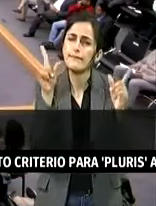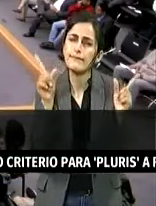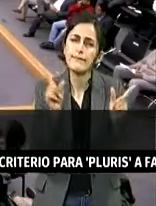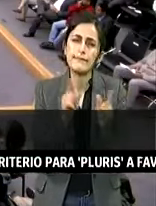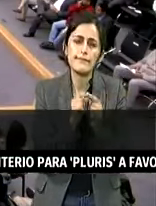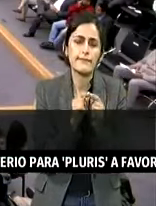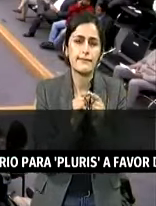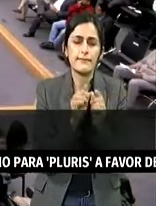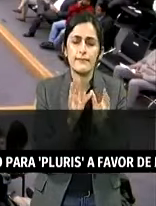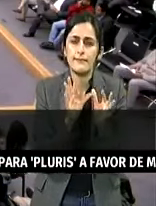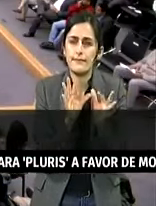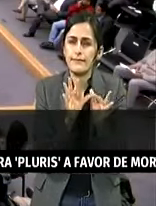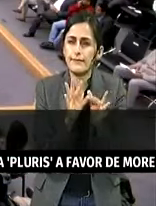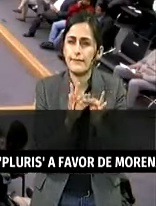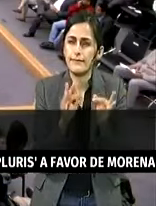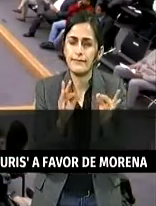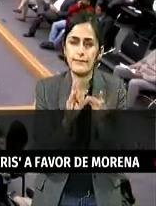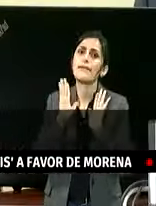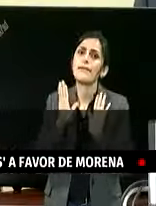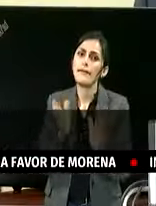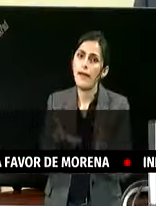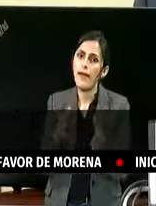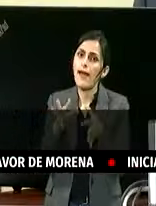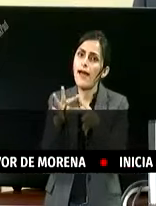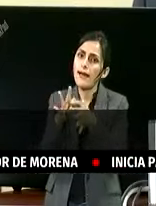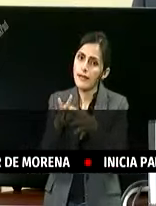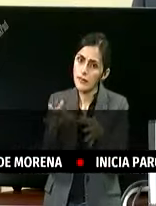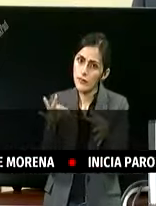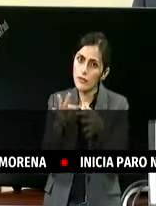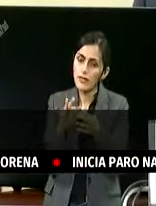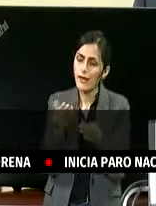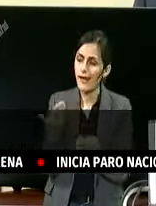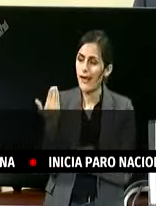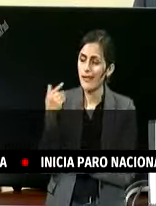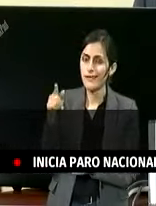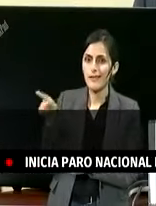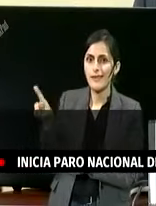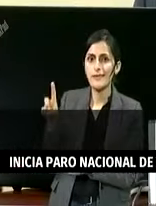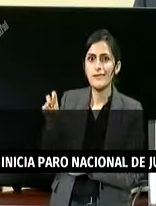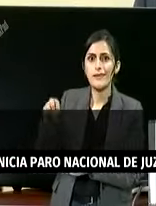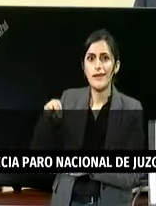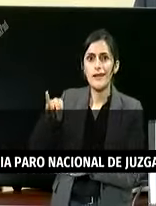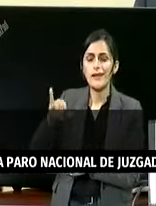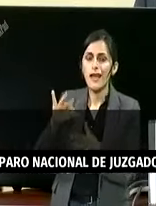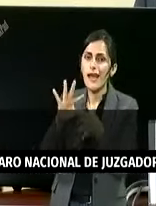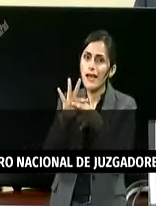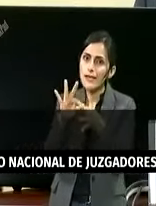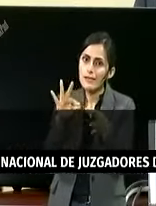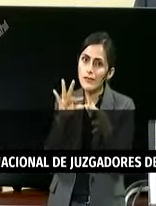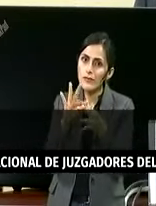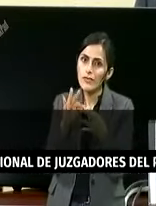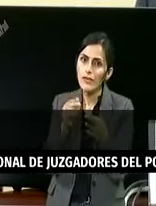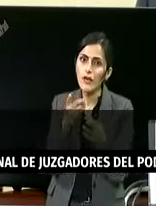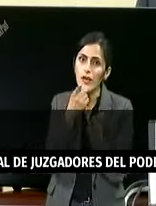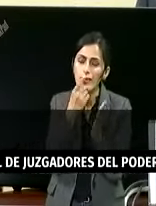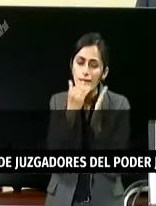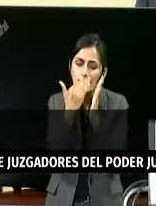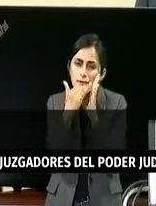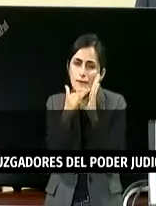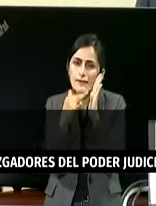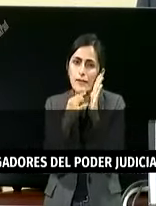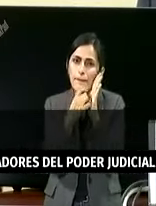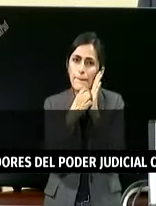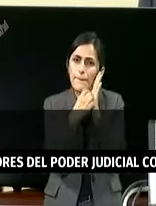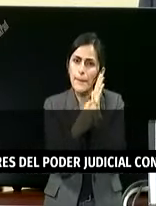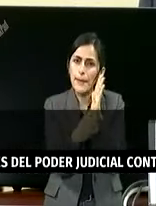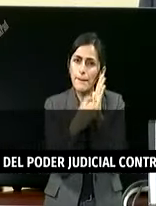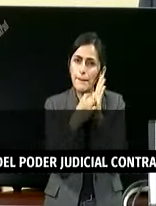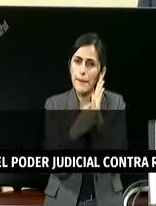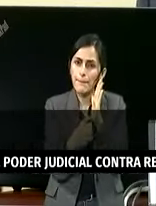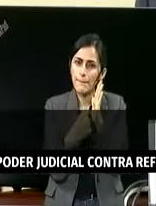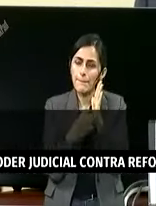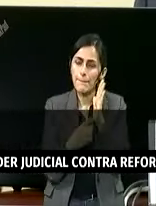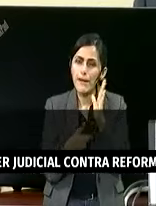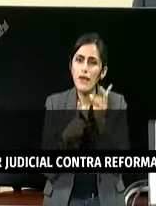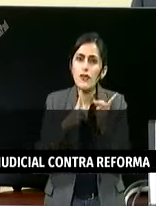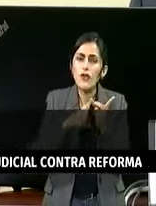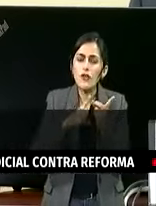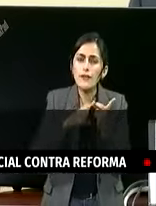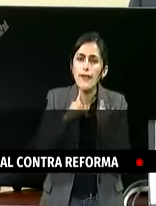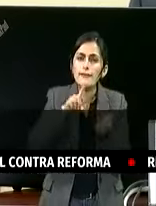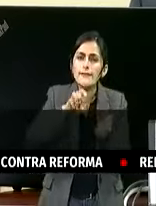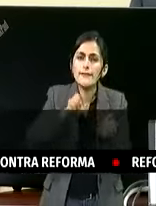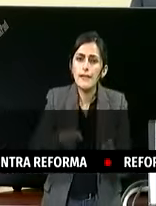Ukip Espadas, en torno a este anteproyecto que se va a presentar y discutir en la Comisión de Prerrogativas y Partidos